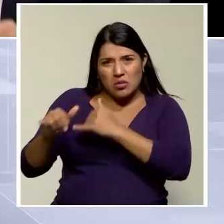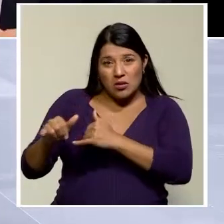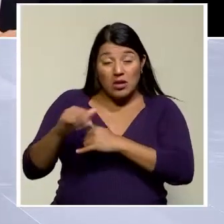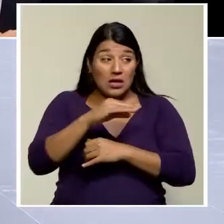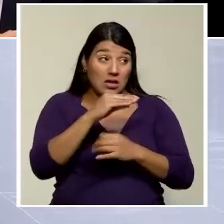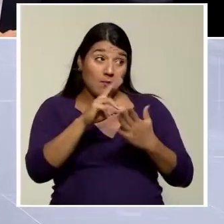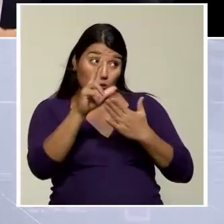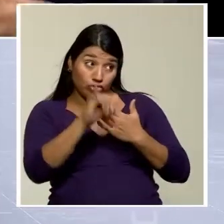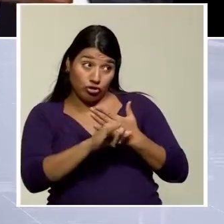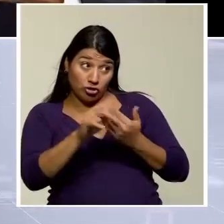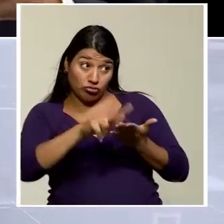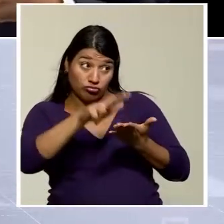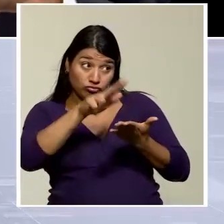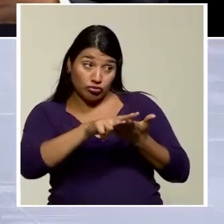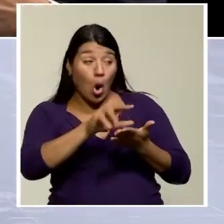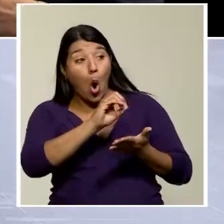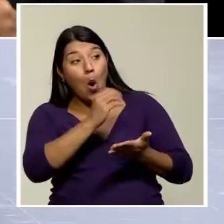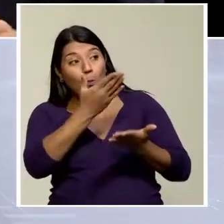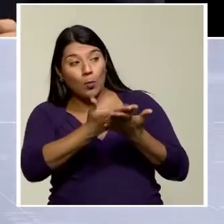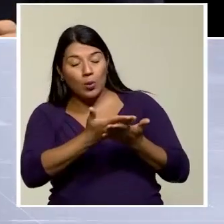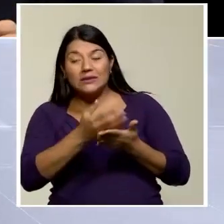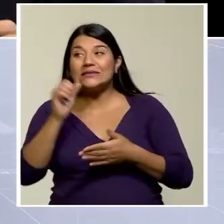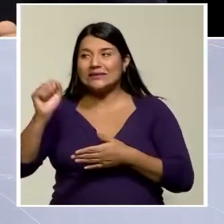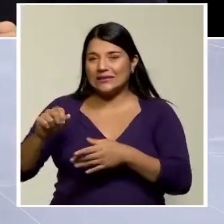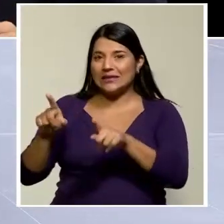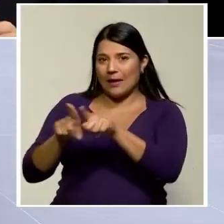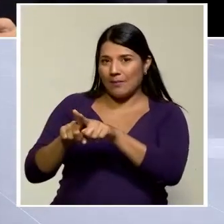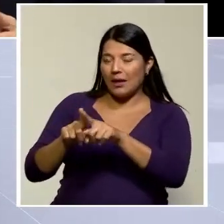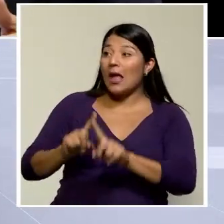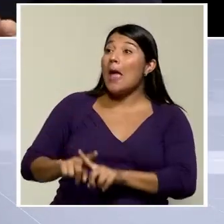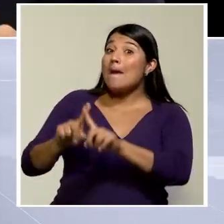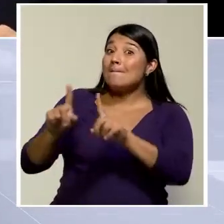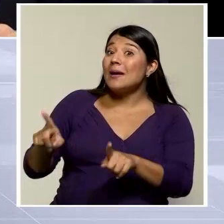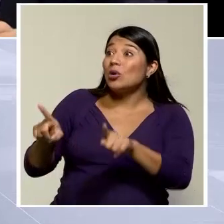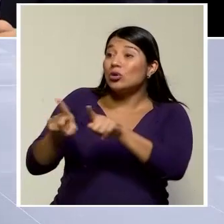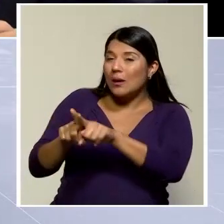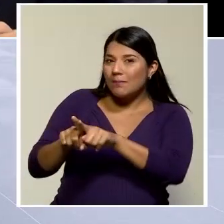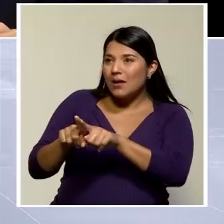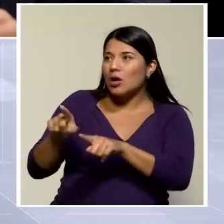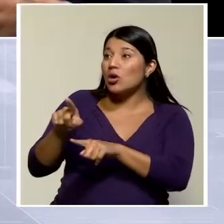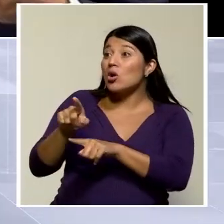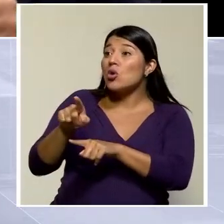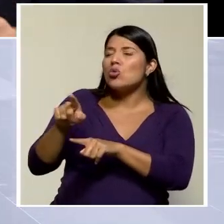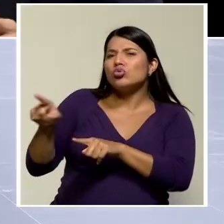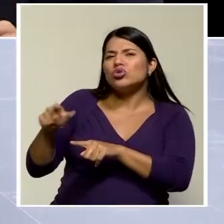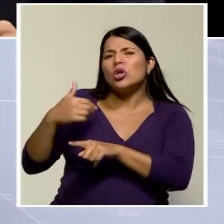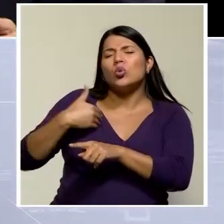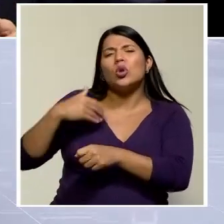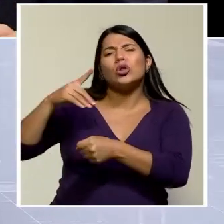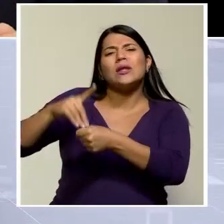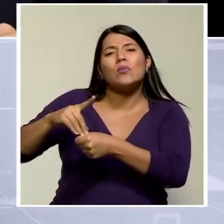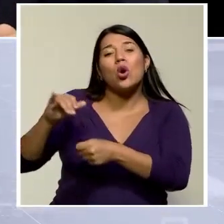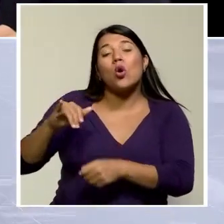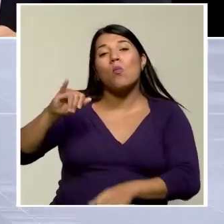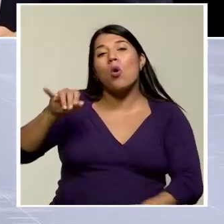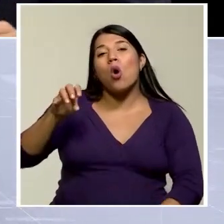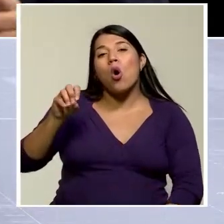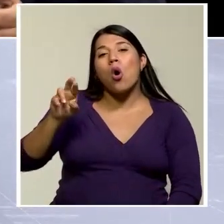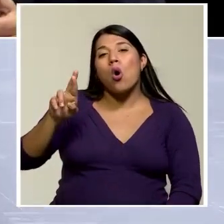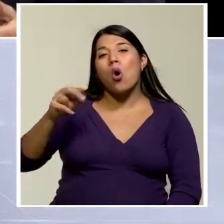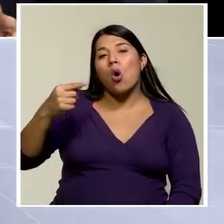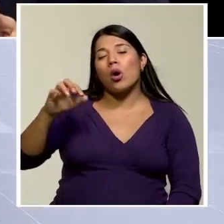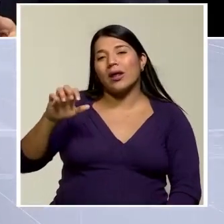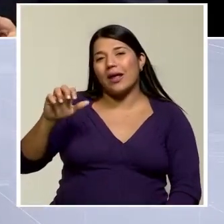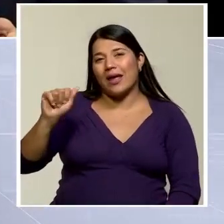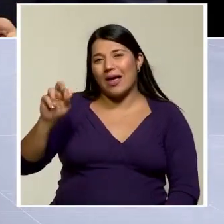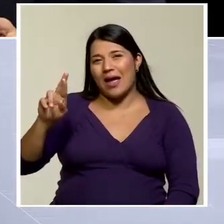también. Y en proyectos. Pero también llevaron al Congreso a diputados como el sindicalista Jorge Arguedas, quien